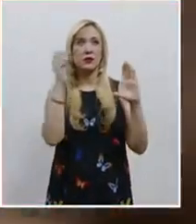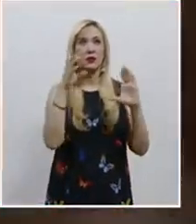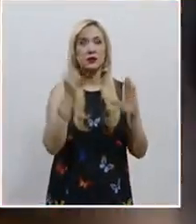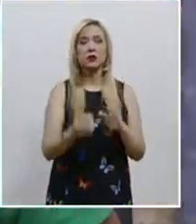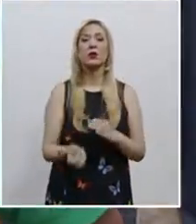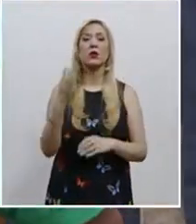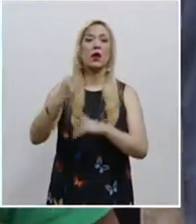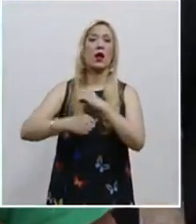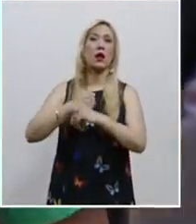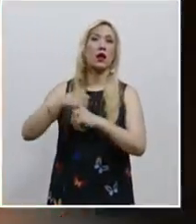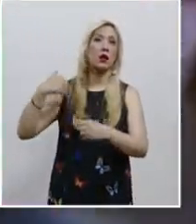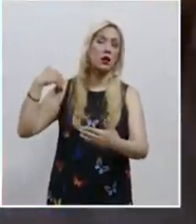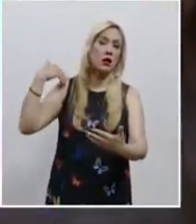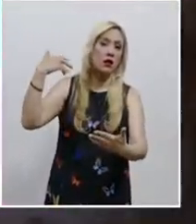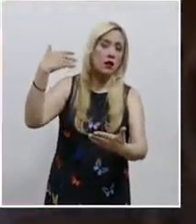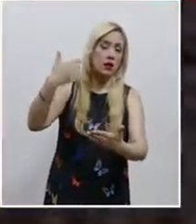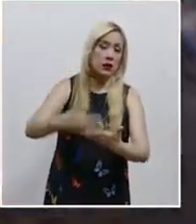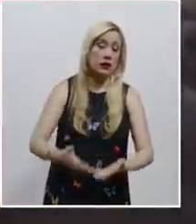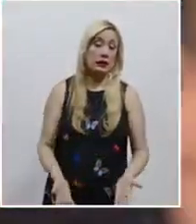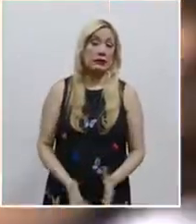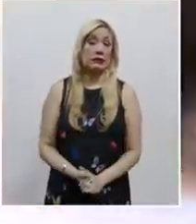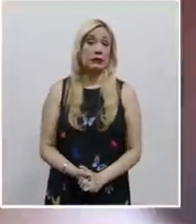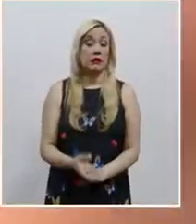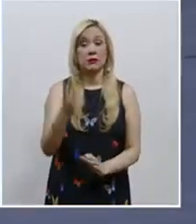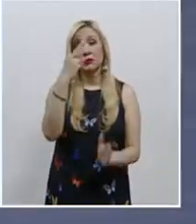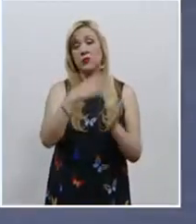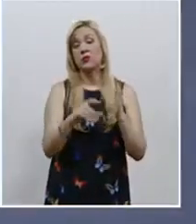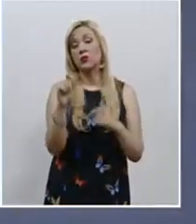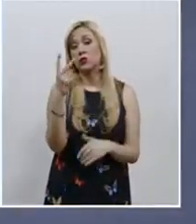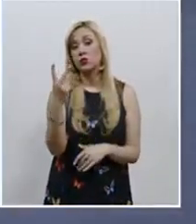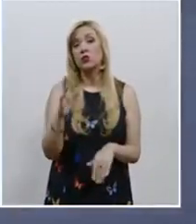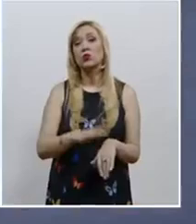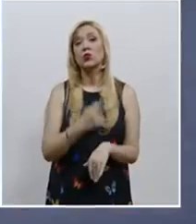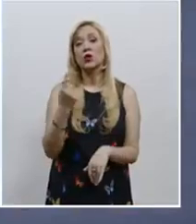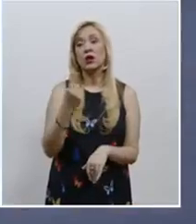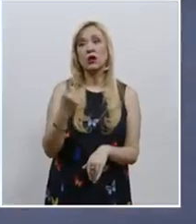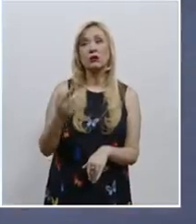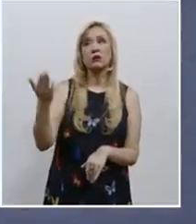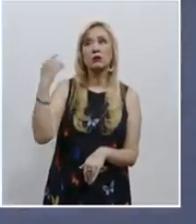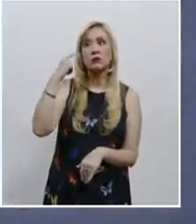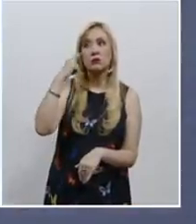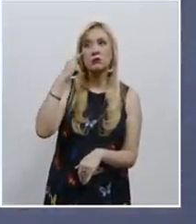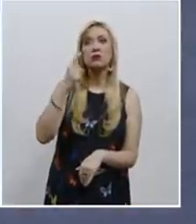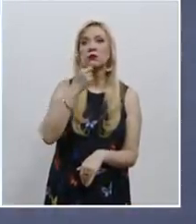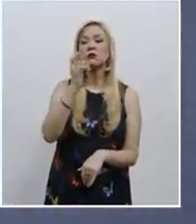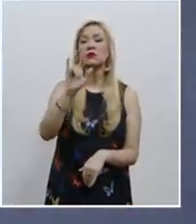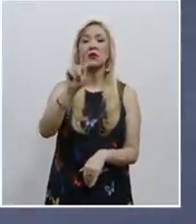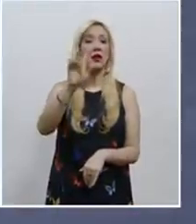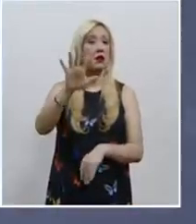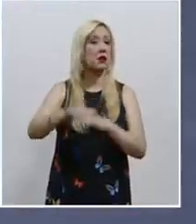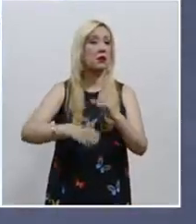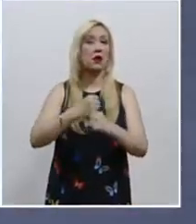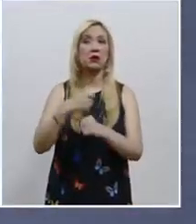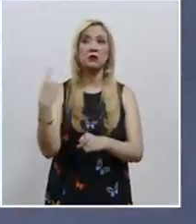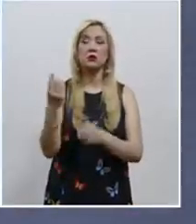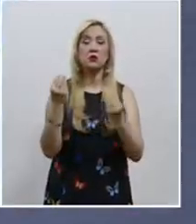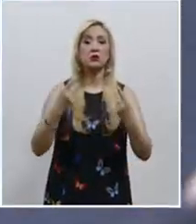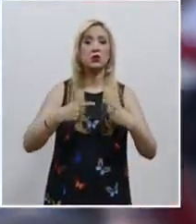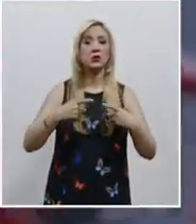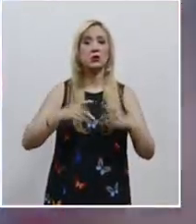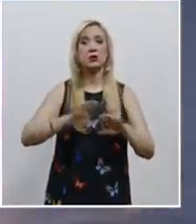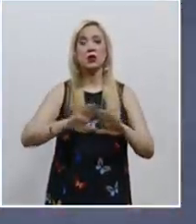de supervivencia, considerando que en el 2022 la expectativa de vida es de 75 años y el retiro a